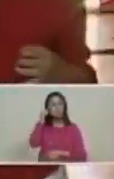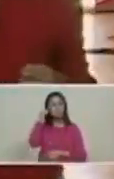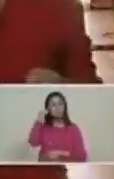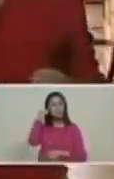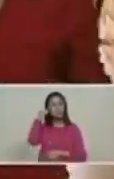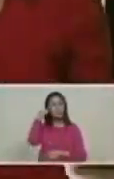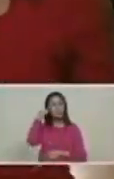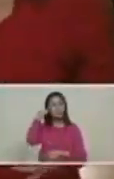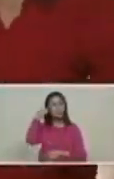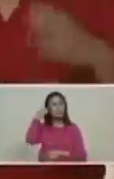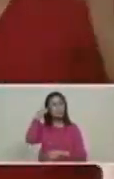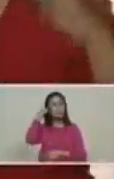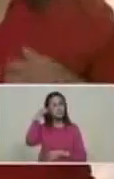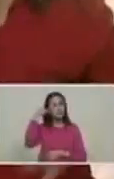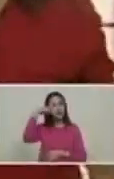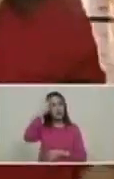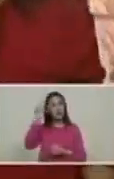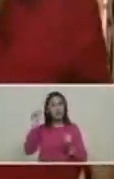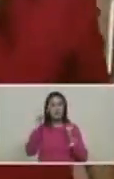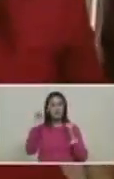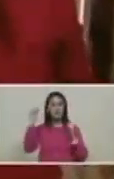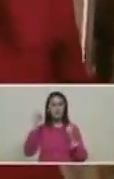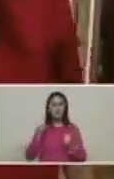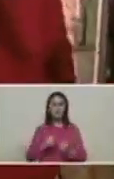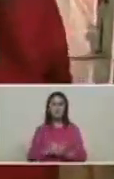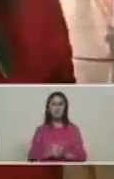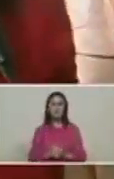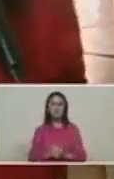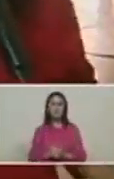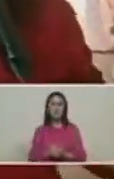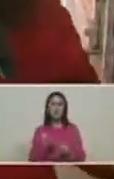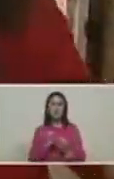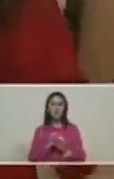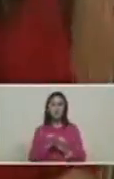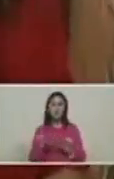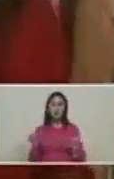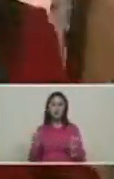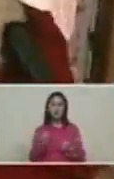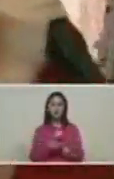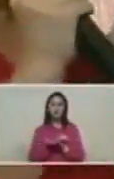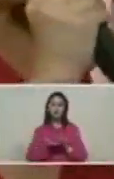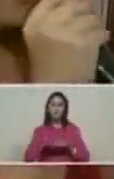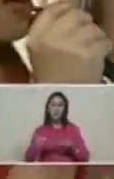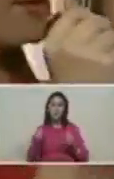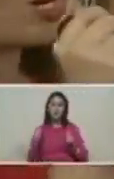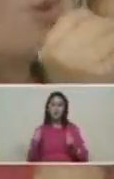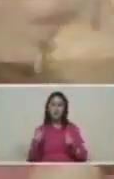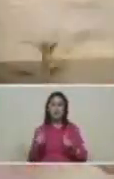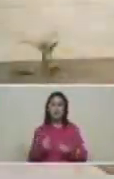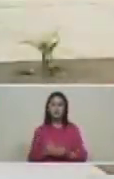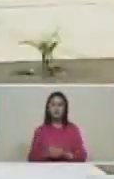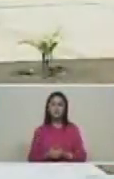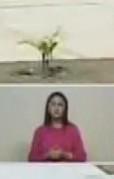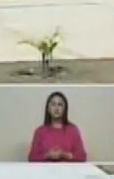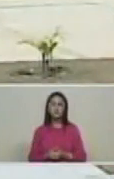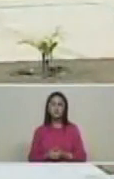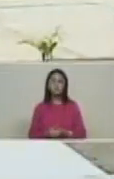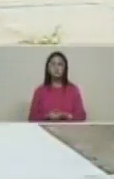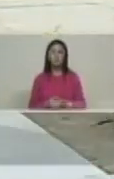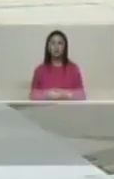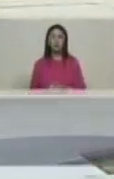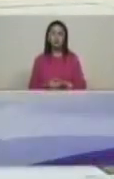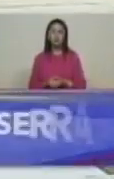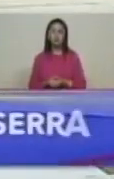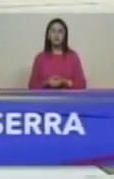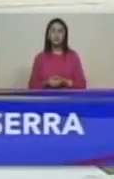solo en la misión Robert Serra, sino en estas políticas de educación gratuita y de calidad para los más humildes